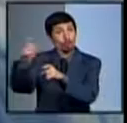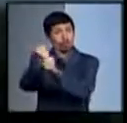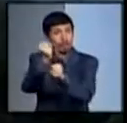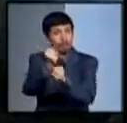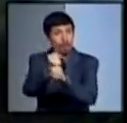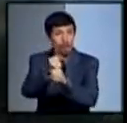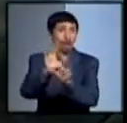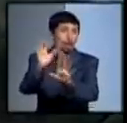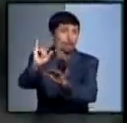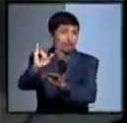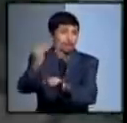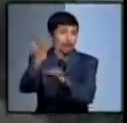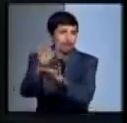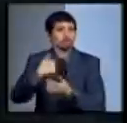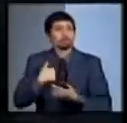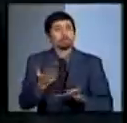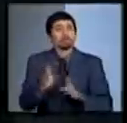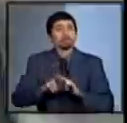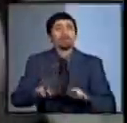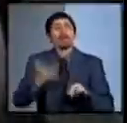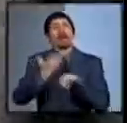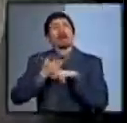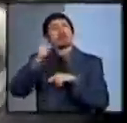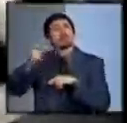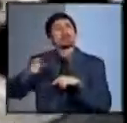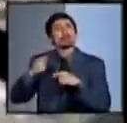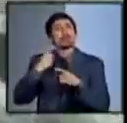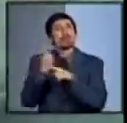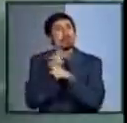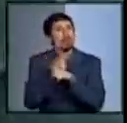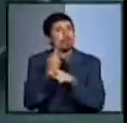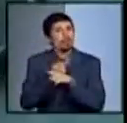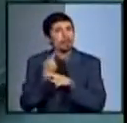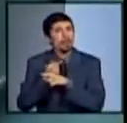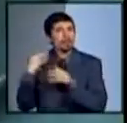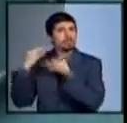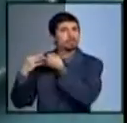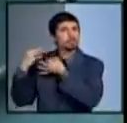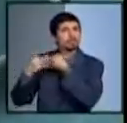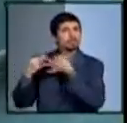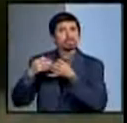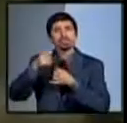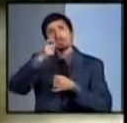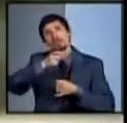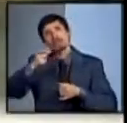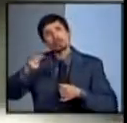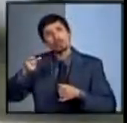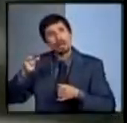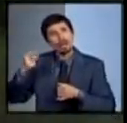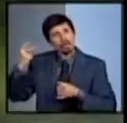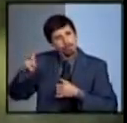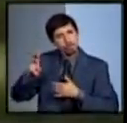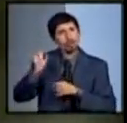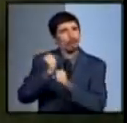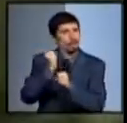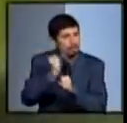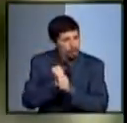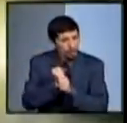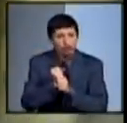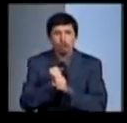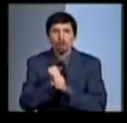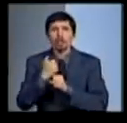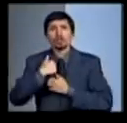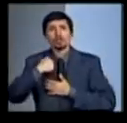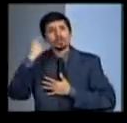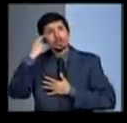como en otro trabajo. Bueno, la gente por lo general conversa de sus cosas como más personales, o sea, de su trabajo.